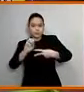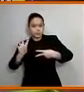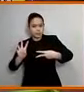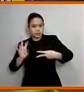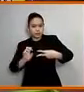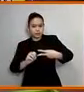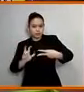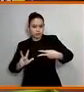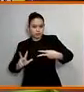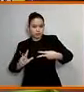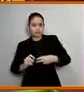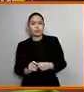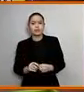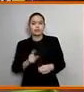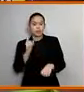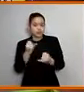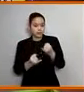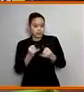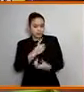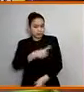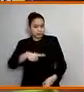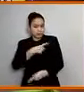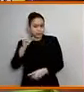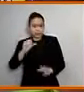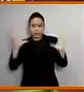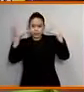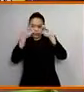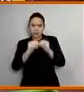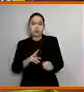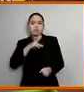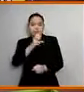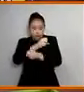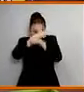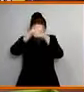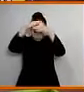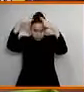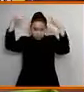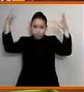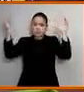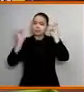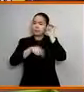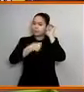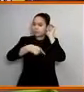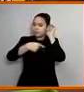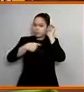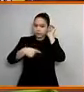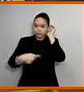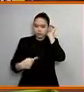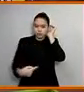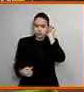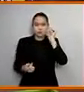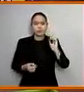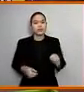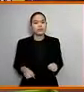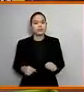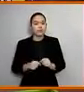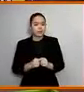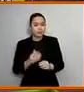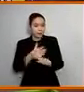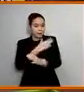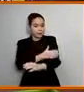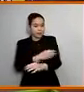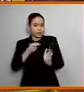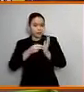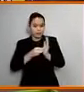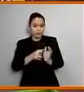y 03. Y vamos a finalizar la diversión de esta noche haciendo de sus sueños una realidad con nuestro juego de la diaria. Pero antes les